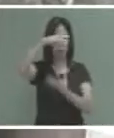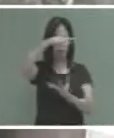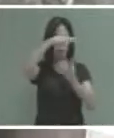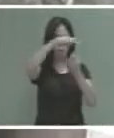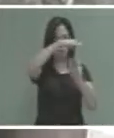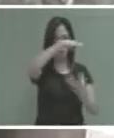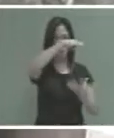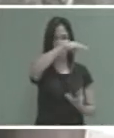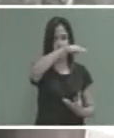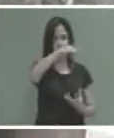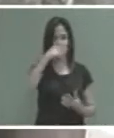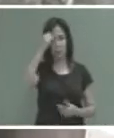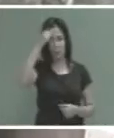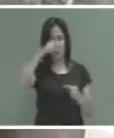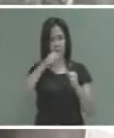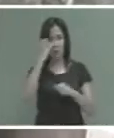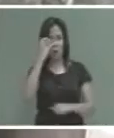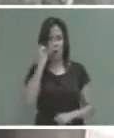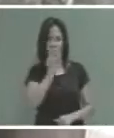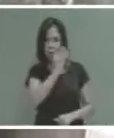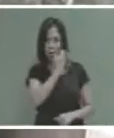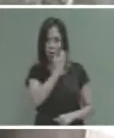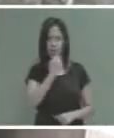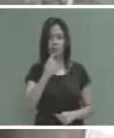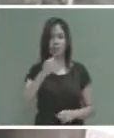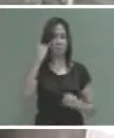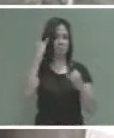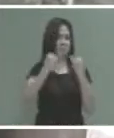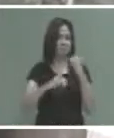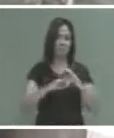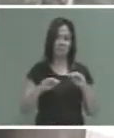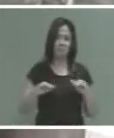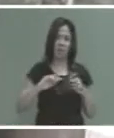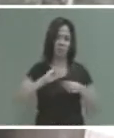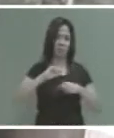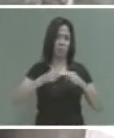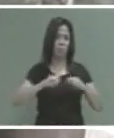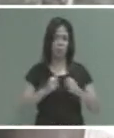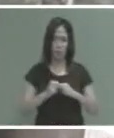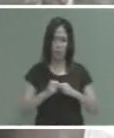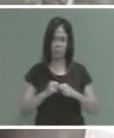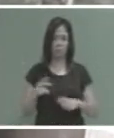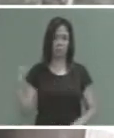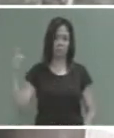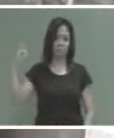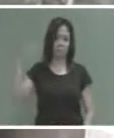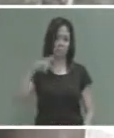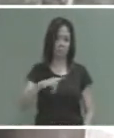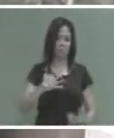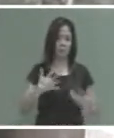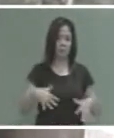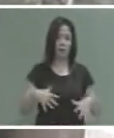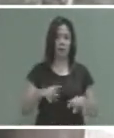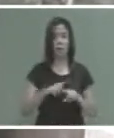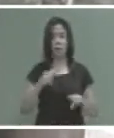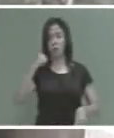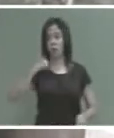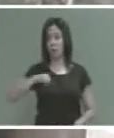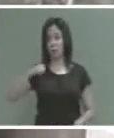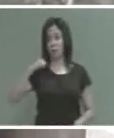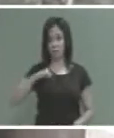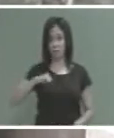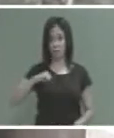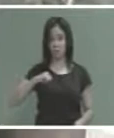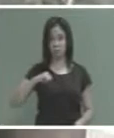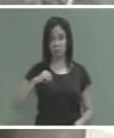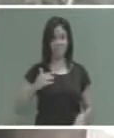ya a un país ya más, ya habían pasado todos estos problemas, ya estaban empezando, pero igual el arte lo encontré